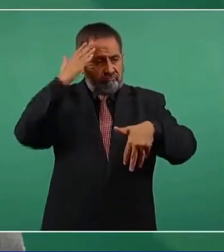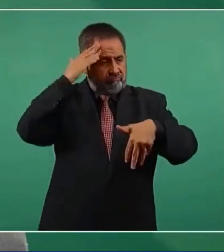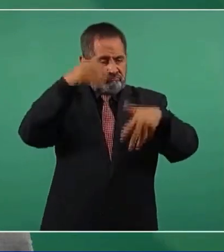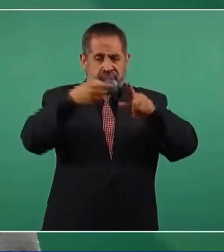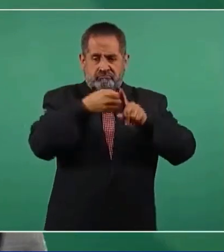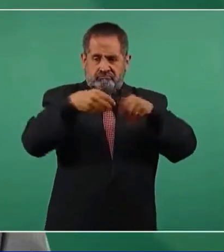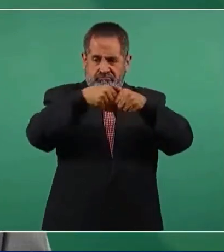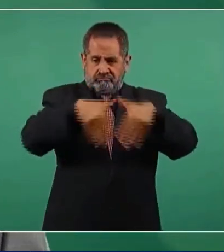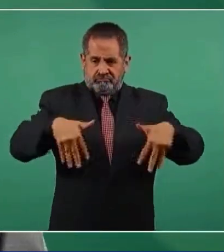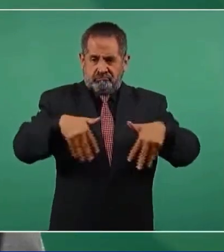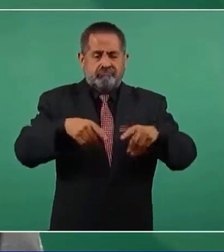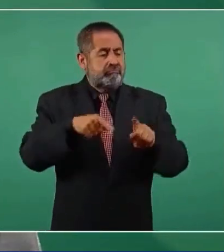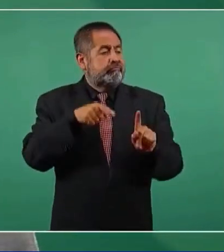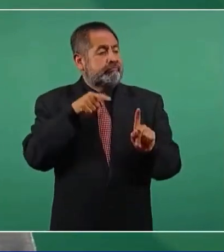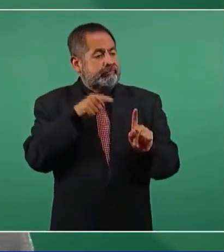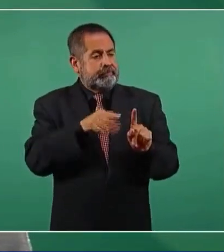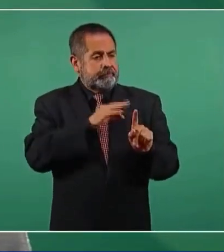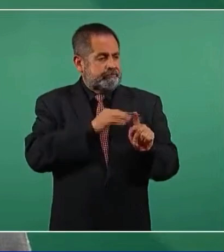que puede